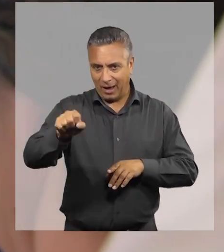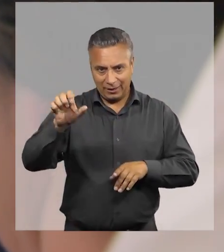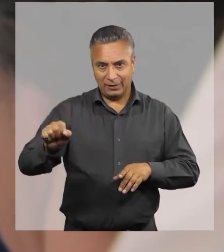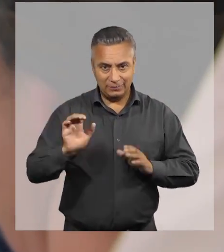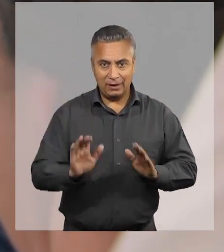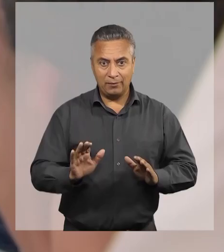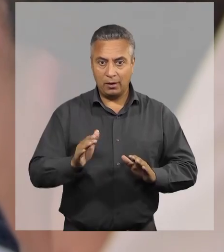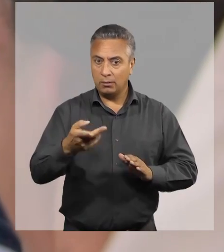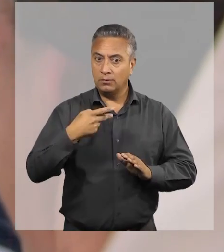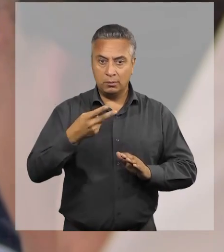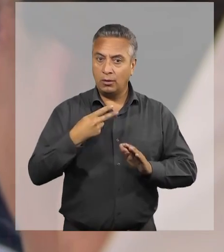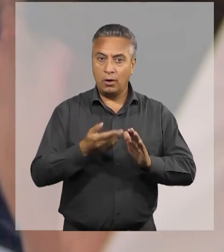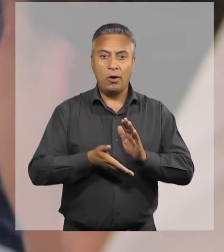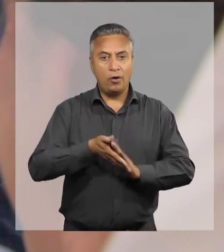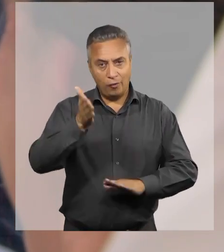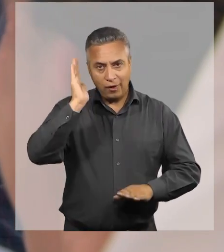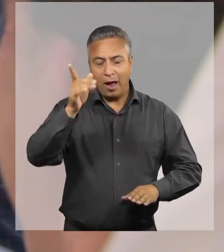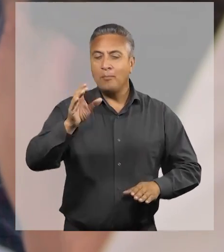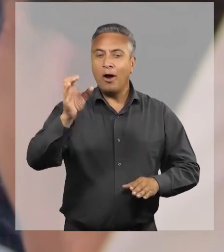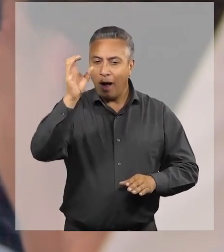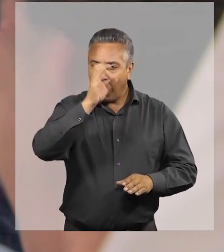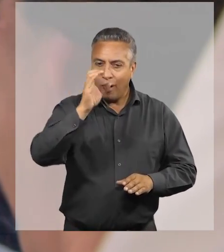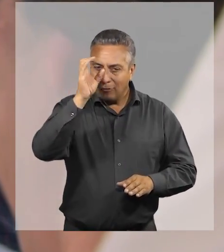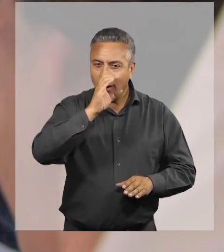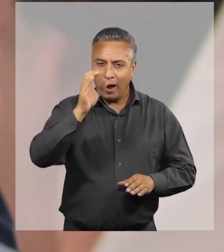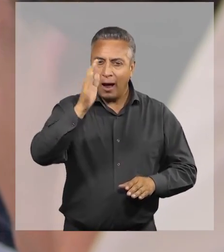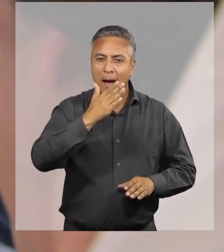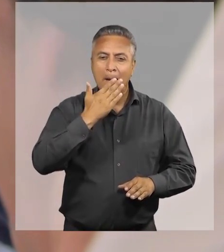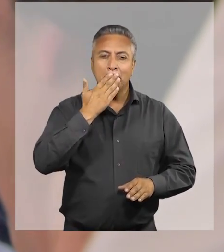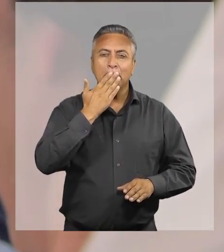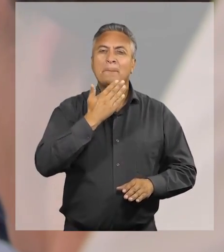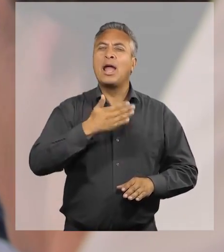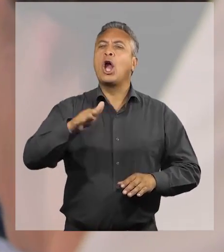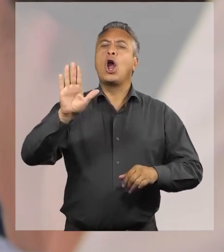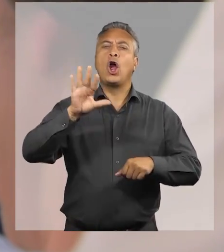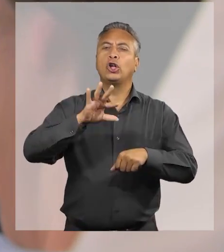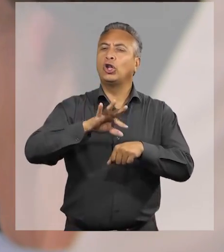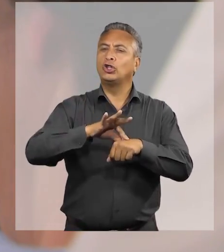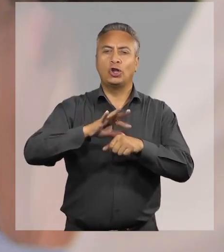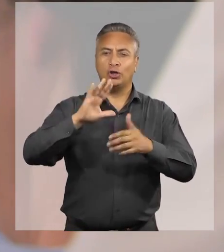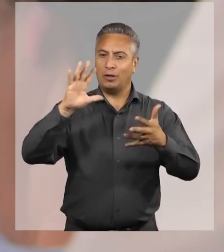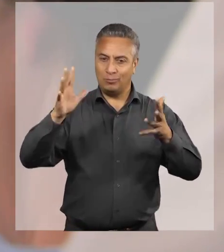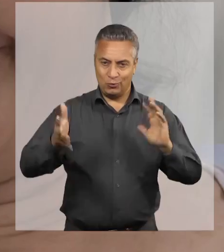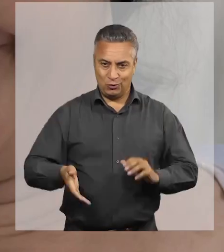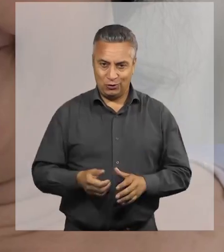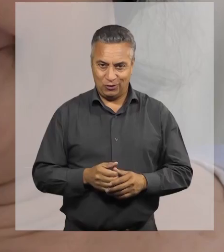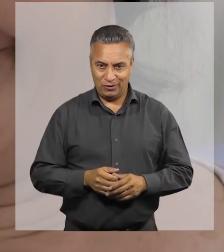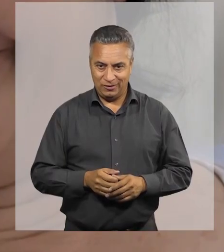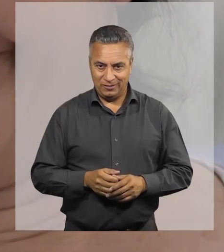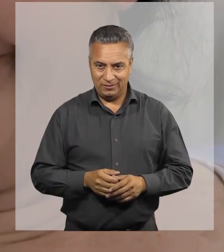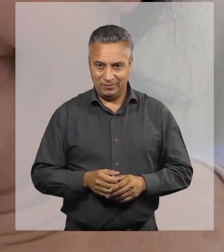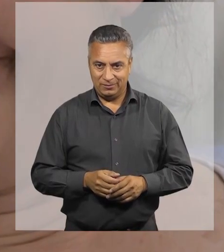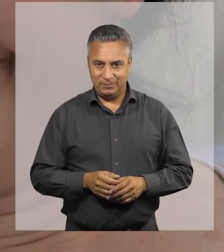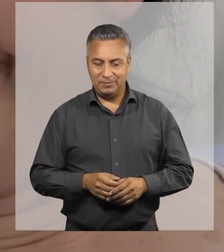Hago la reserva y nos vamos a buscar al mejor doctor del mundo.